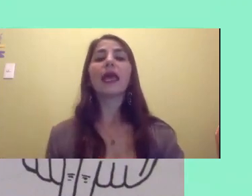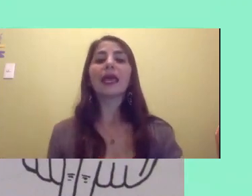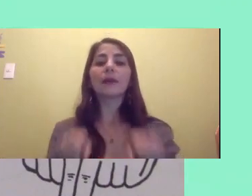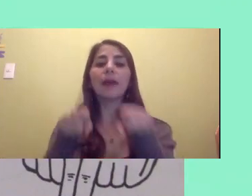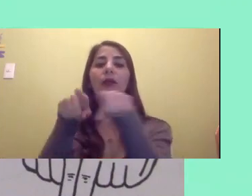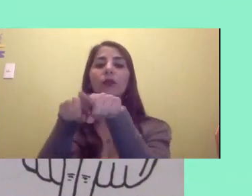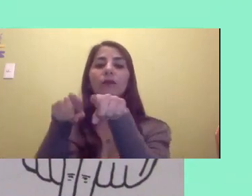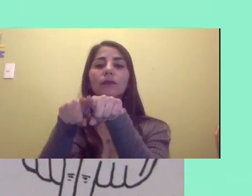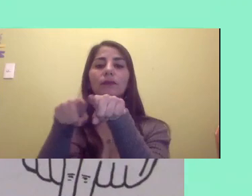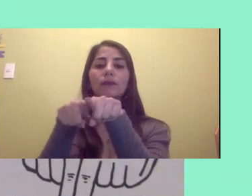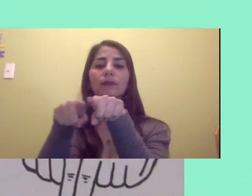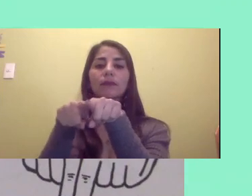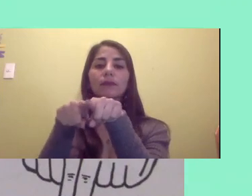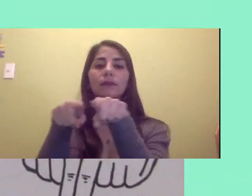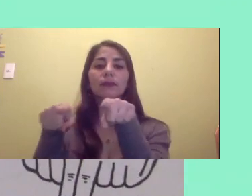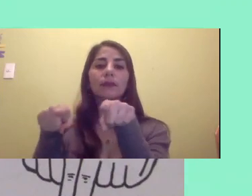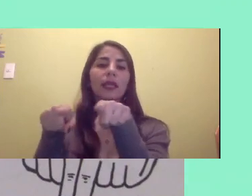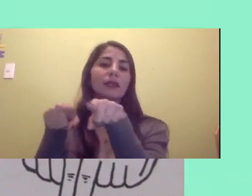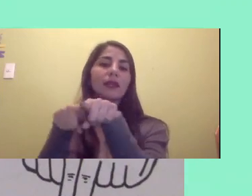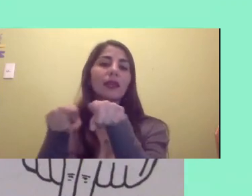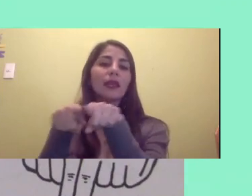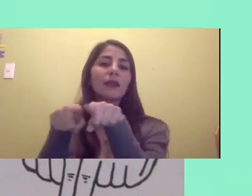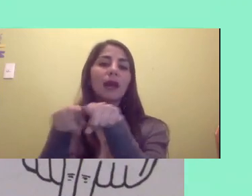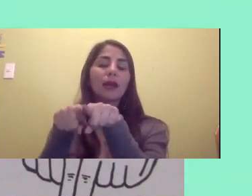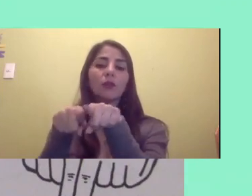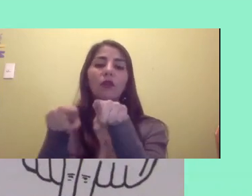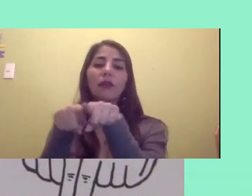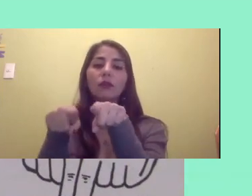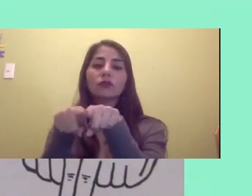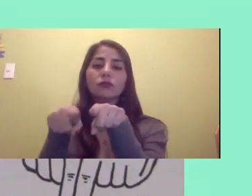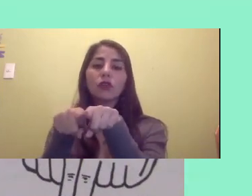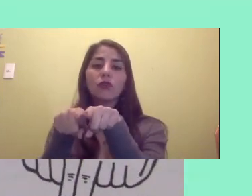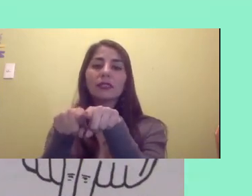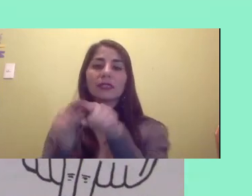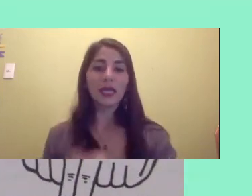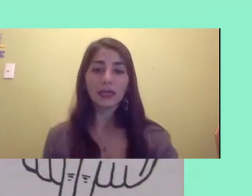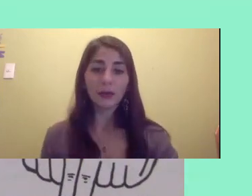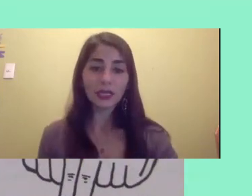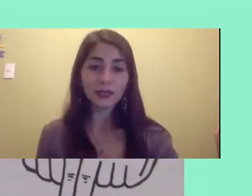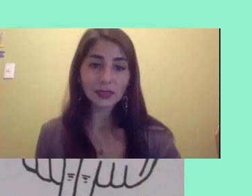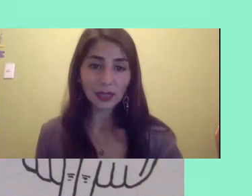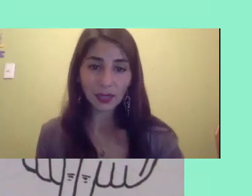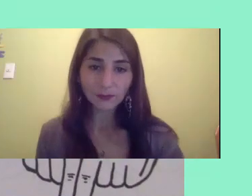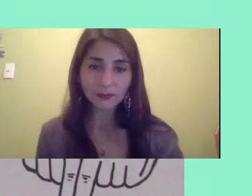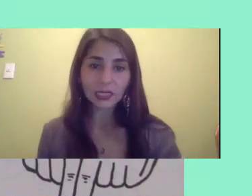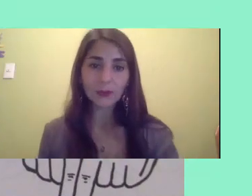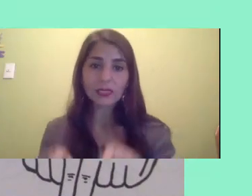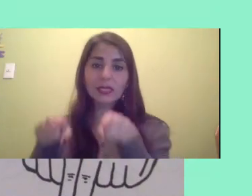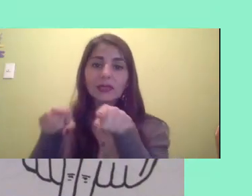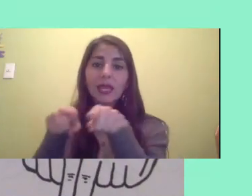¿ya? Hermano, la seña de hermano. Movemos 2 veces. También esta